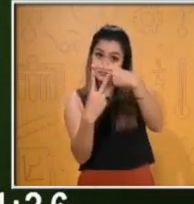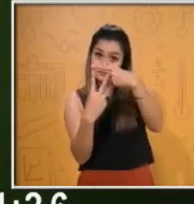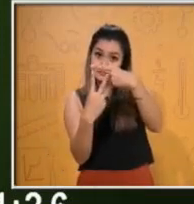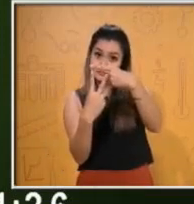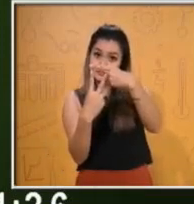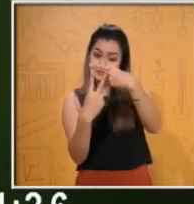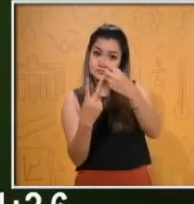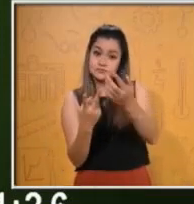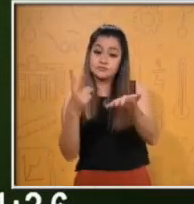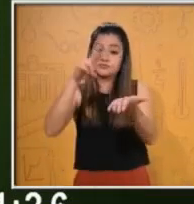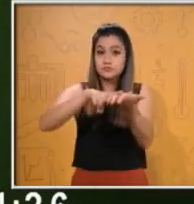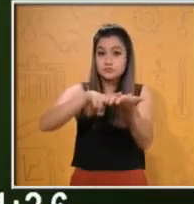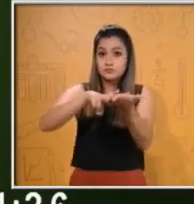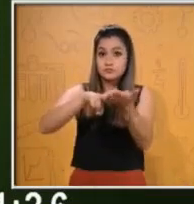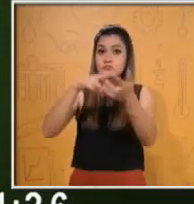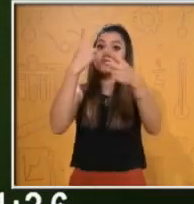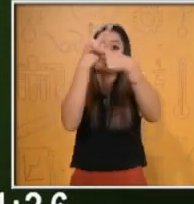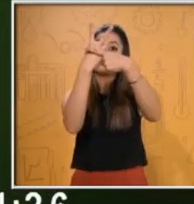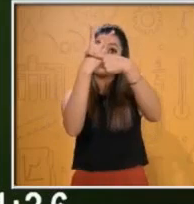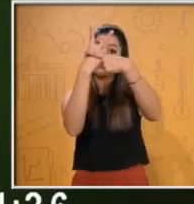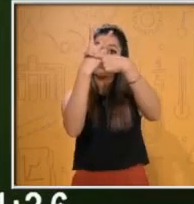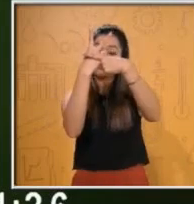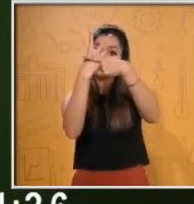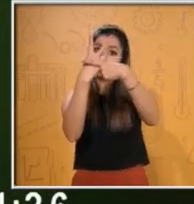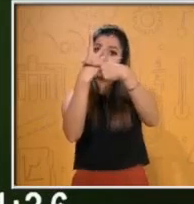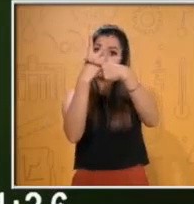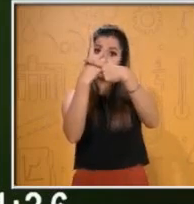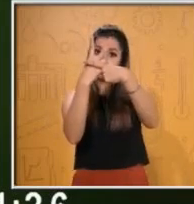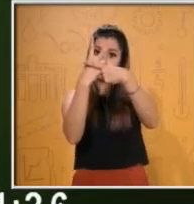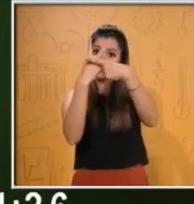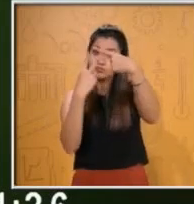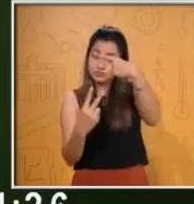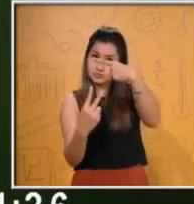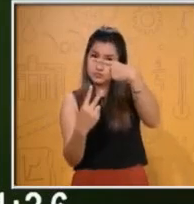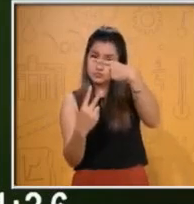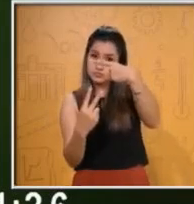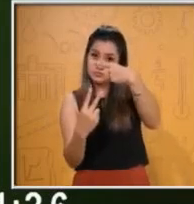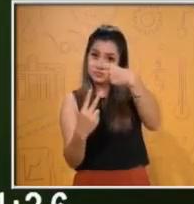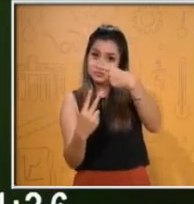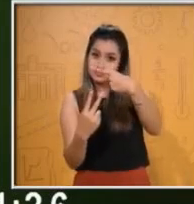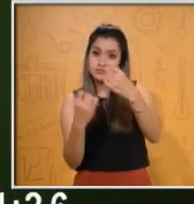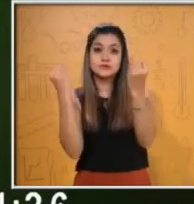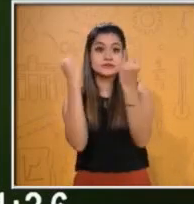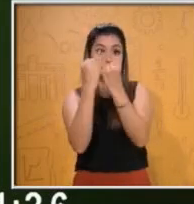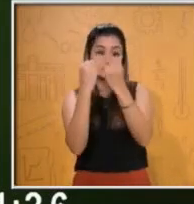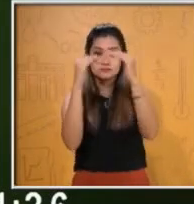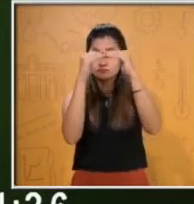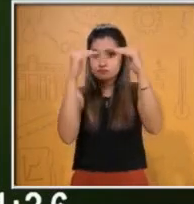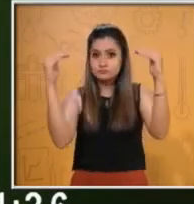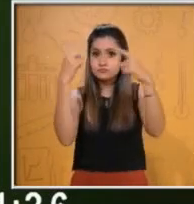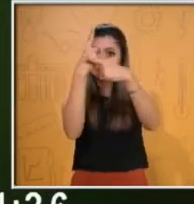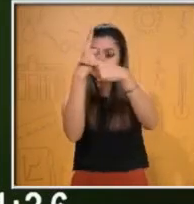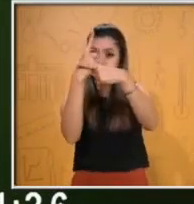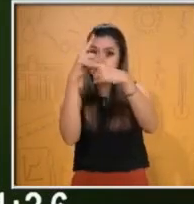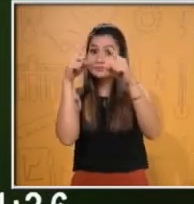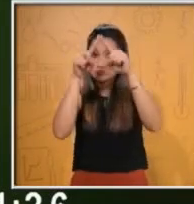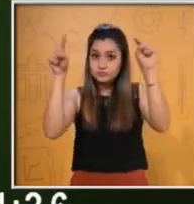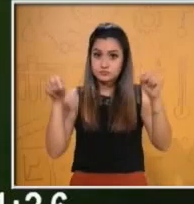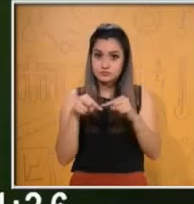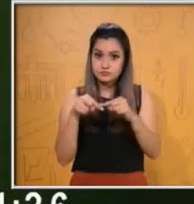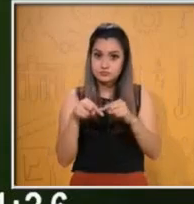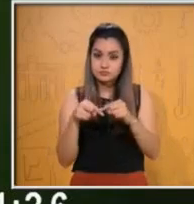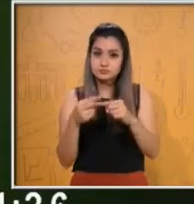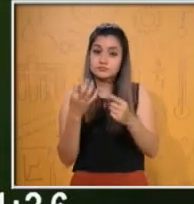el doble, viene siendo 2 medios, que una equivalencia sería 1 entero. Si ese medio lo hacemos al